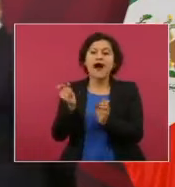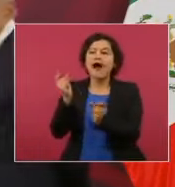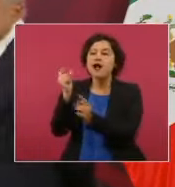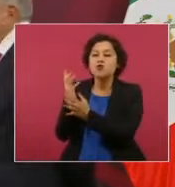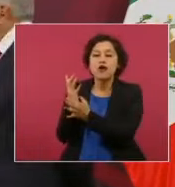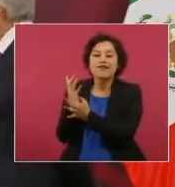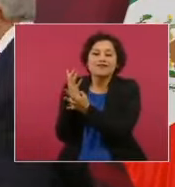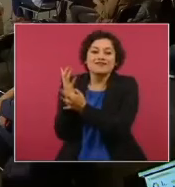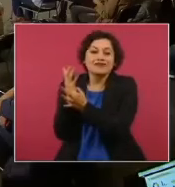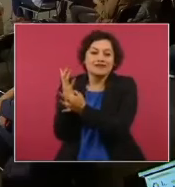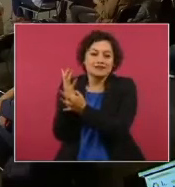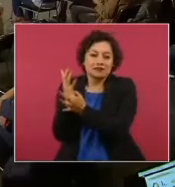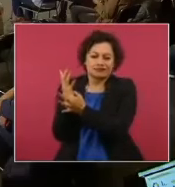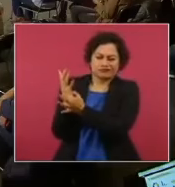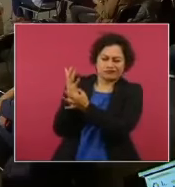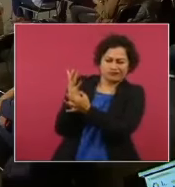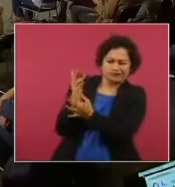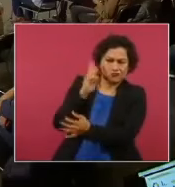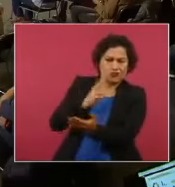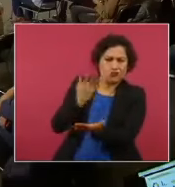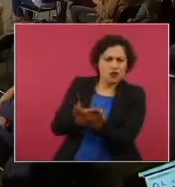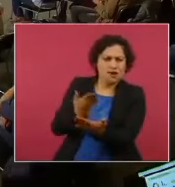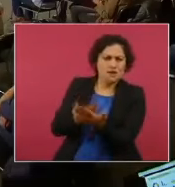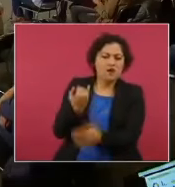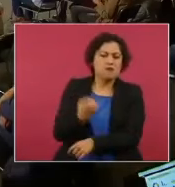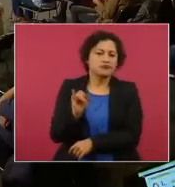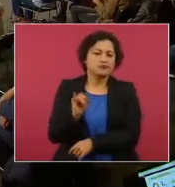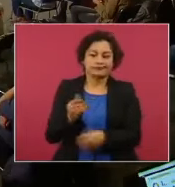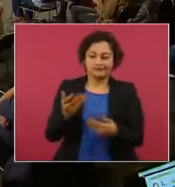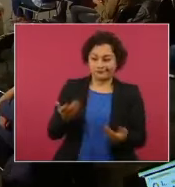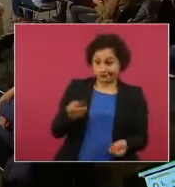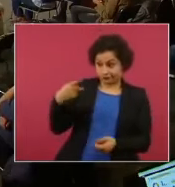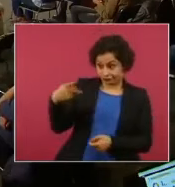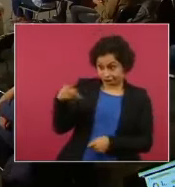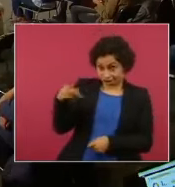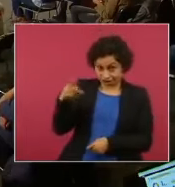Y estas oídas no prueban nada. Prácticamente lo hemos